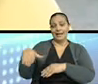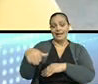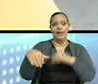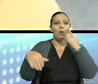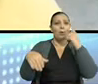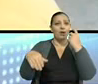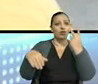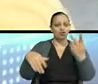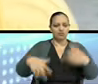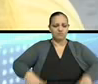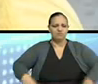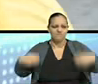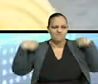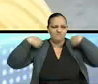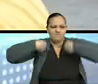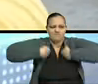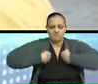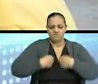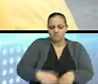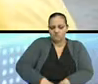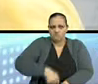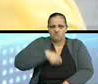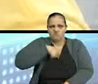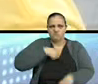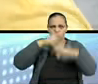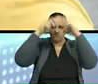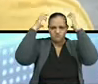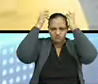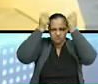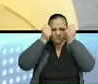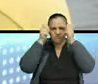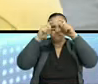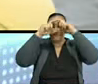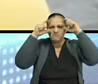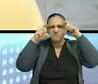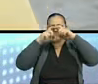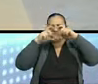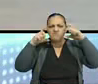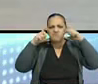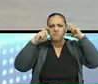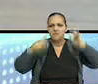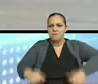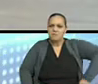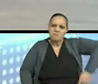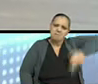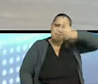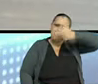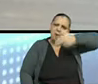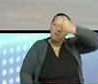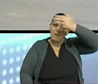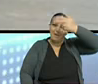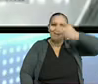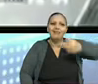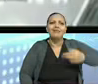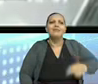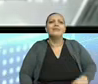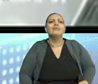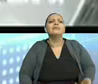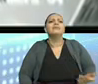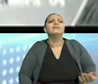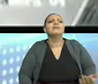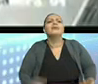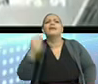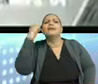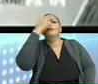puede reconocer. Entonces hay que prohibir que usen estos equipos de bioseguridad. Y sería, y se encuentra en forma